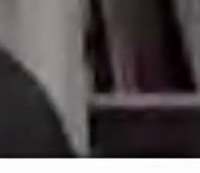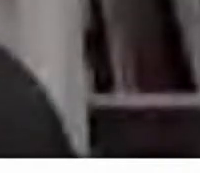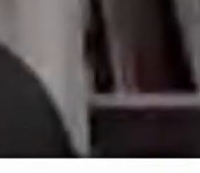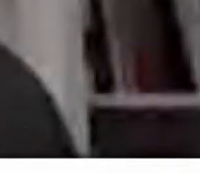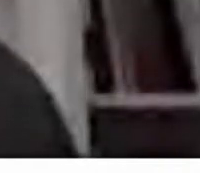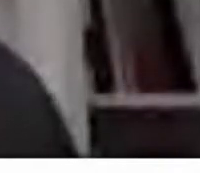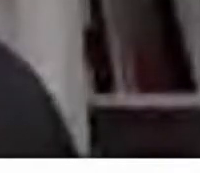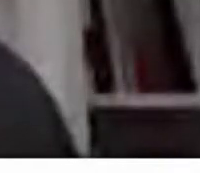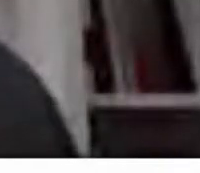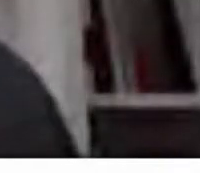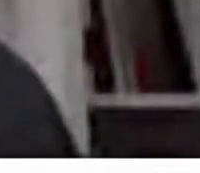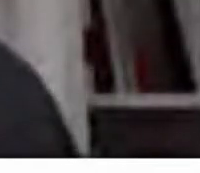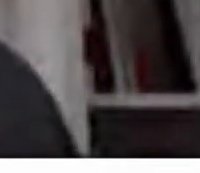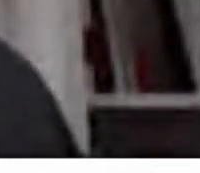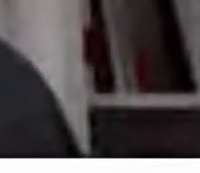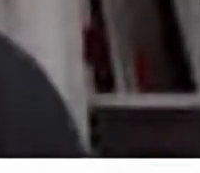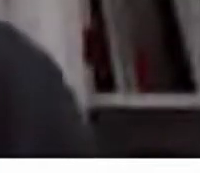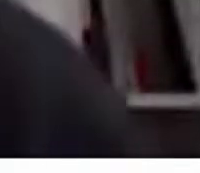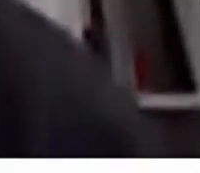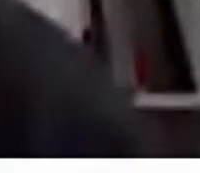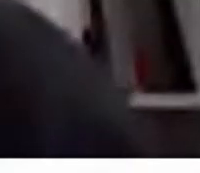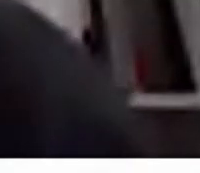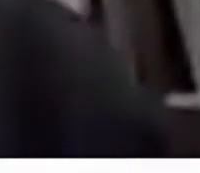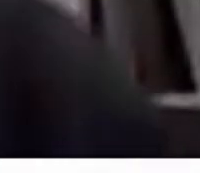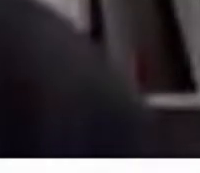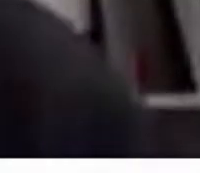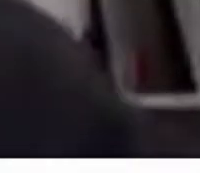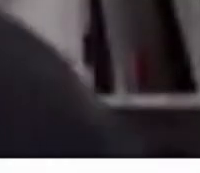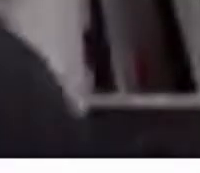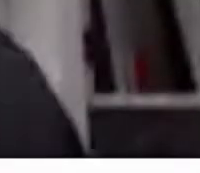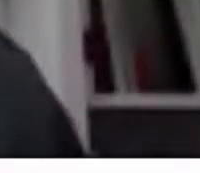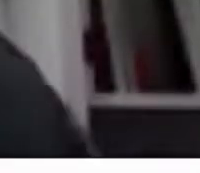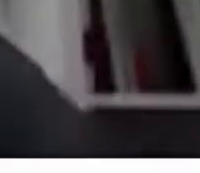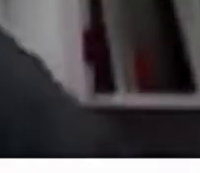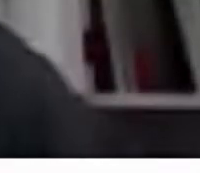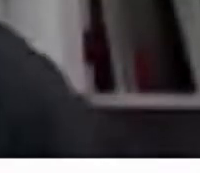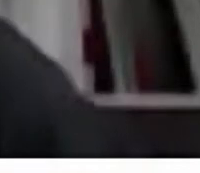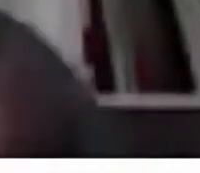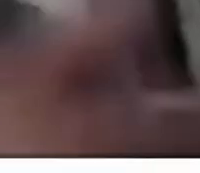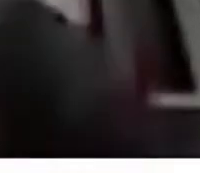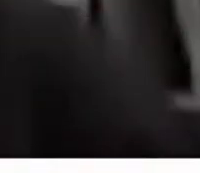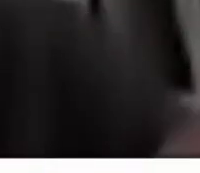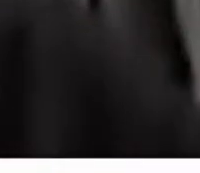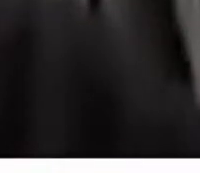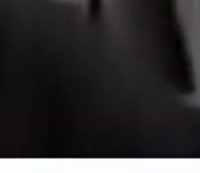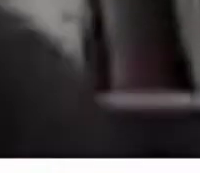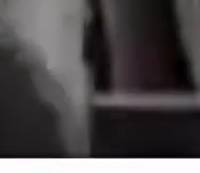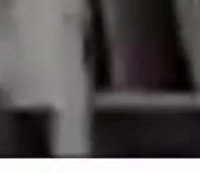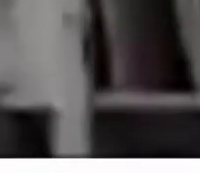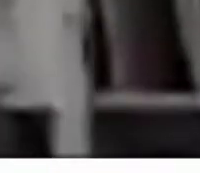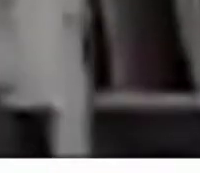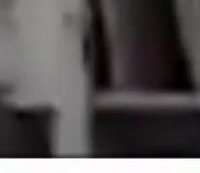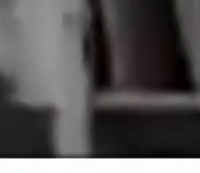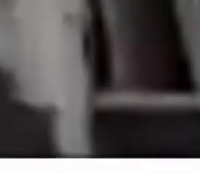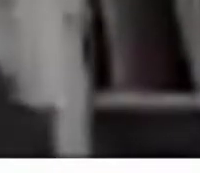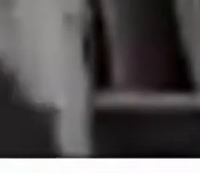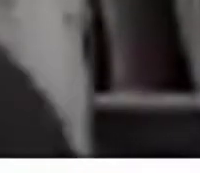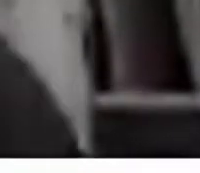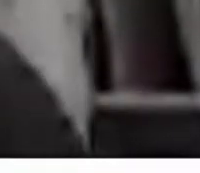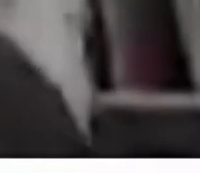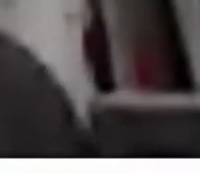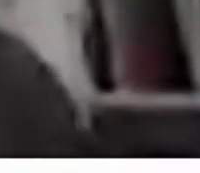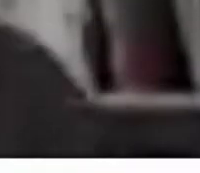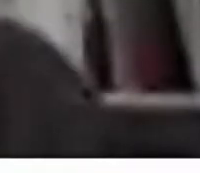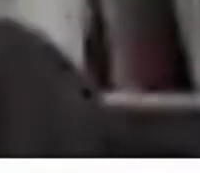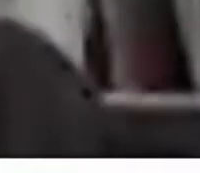extranjeros, y están mendigando precios, máximos de algunos productos, en vez de ir a un proceso de